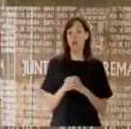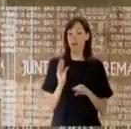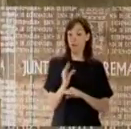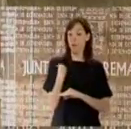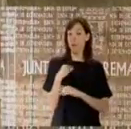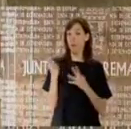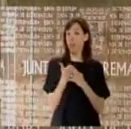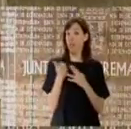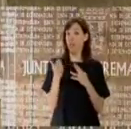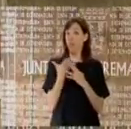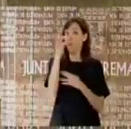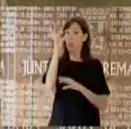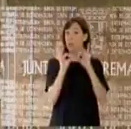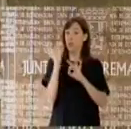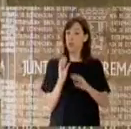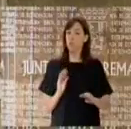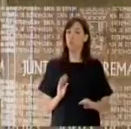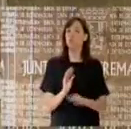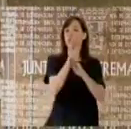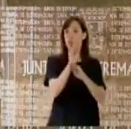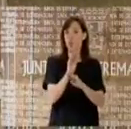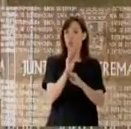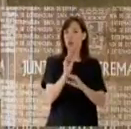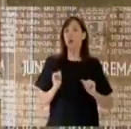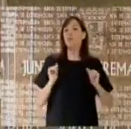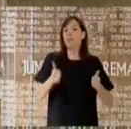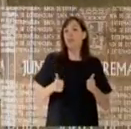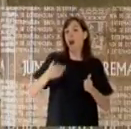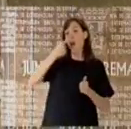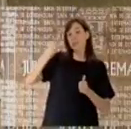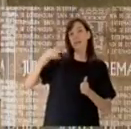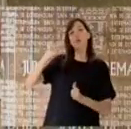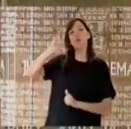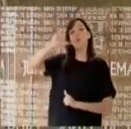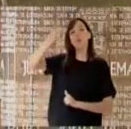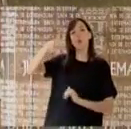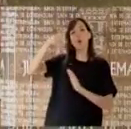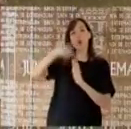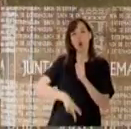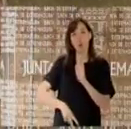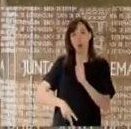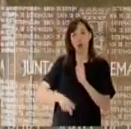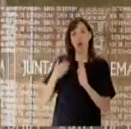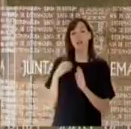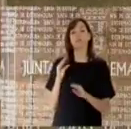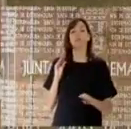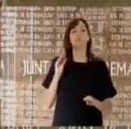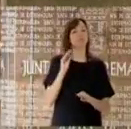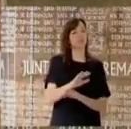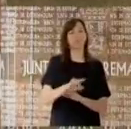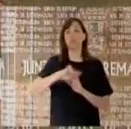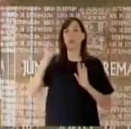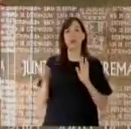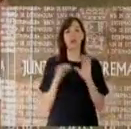desde el año pasado, que modificamos las bases reguladoras, se hace en el momento de la aprobación y concesión de estas ayudas a las mancomunidades integrales de